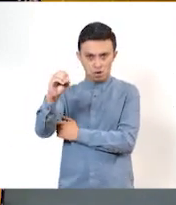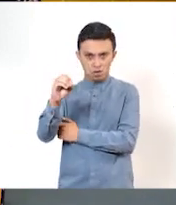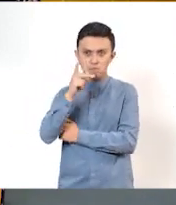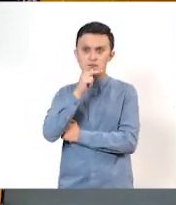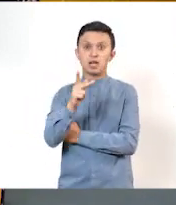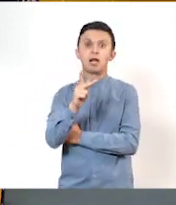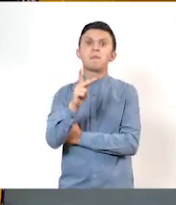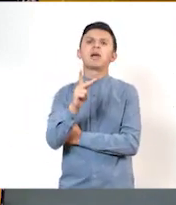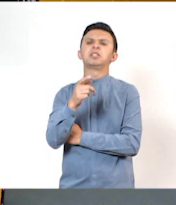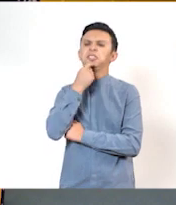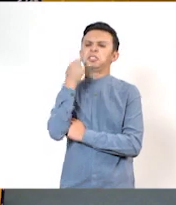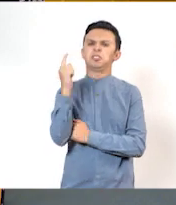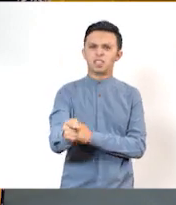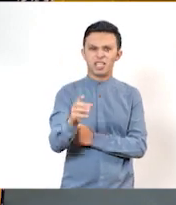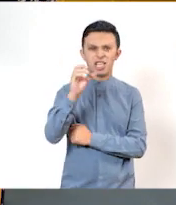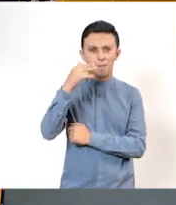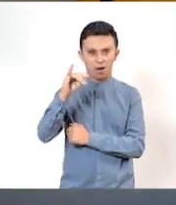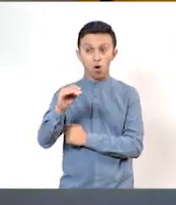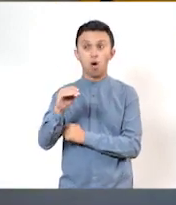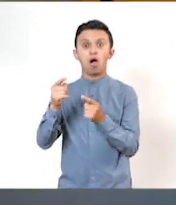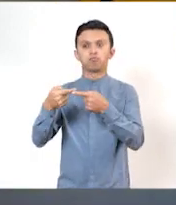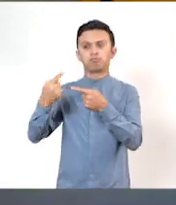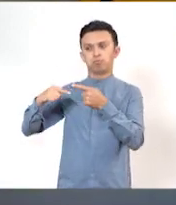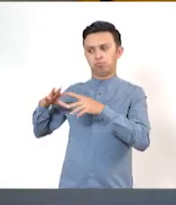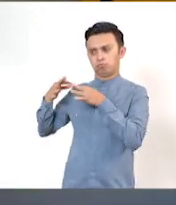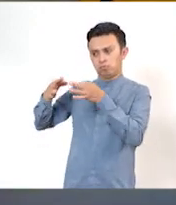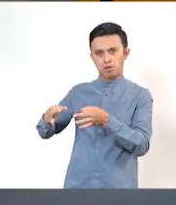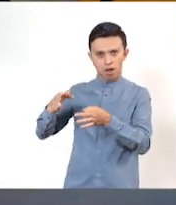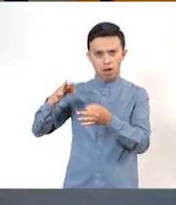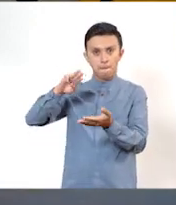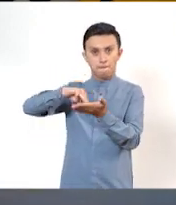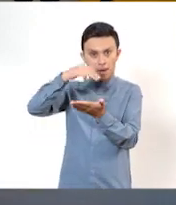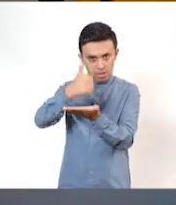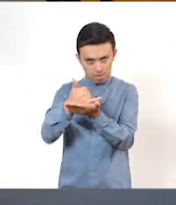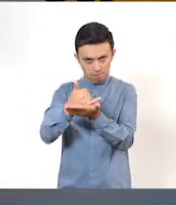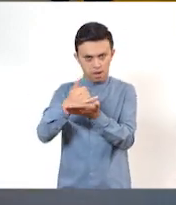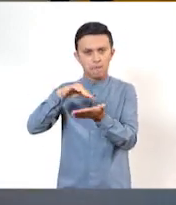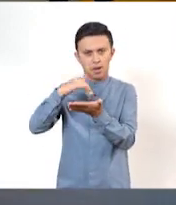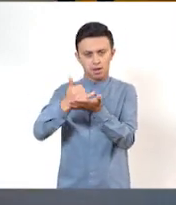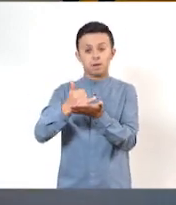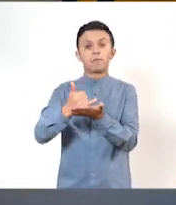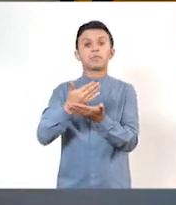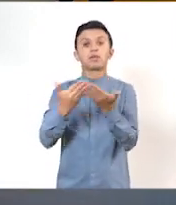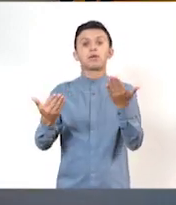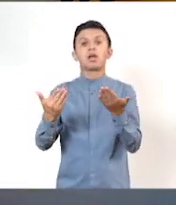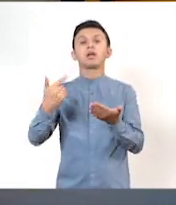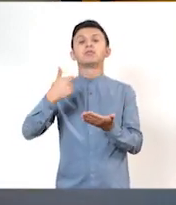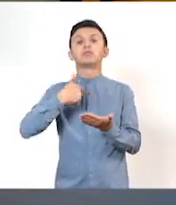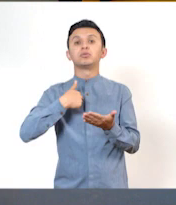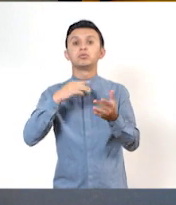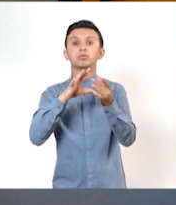viene del maya. Muy bien, entonces colgamos la palabra